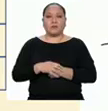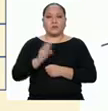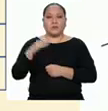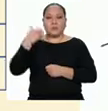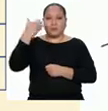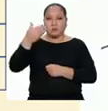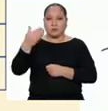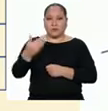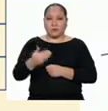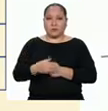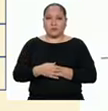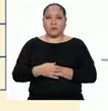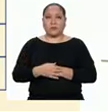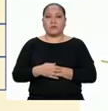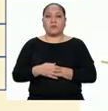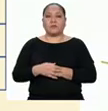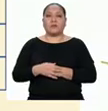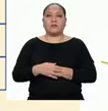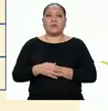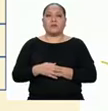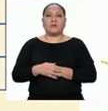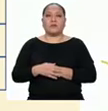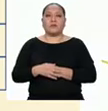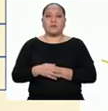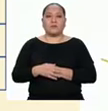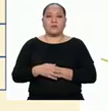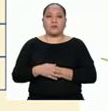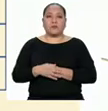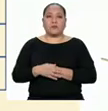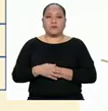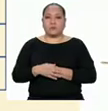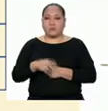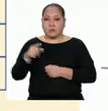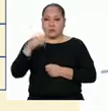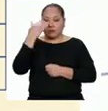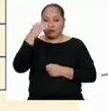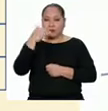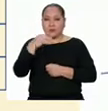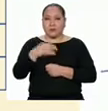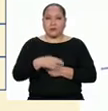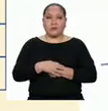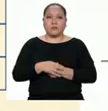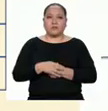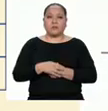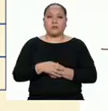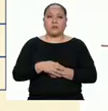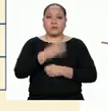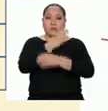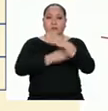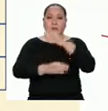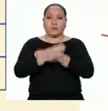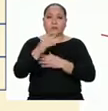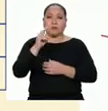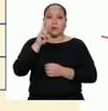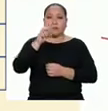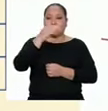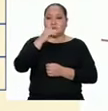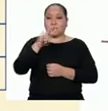de valores de la variable tenemos las siguientes frecuencias relativas. Para discapacidad es